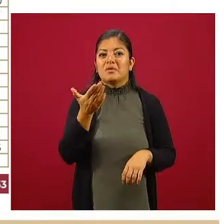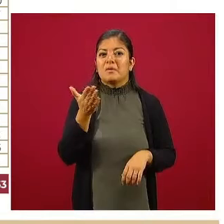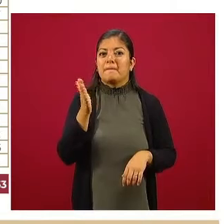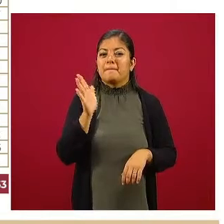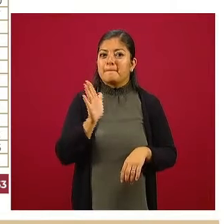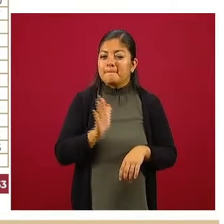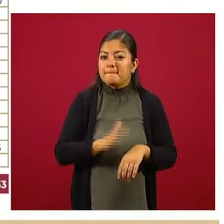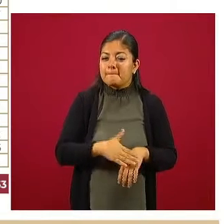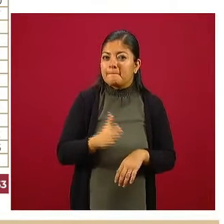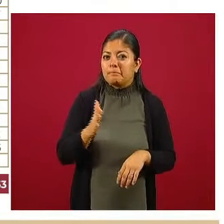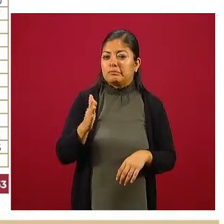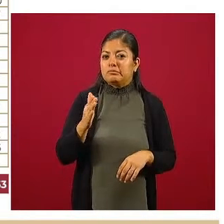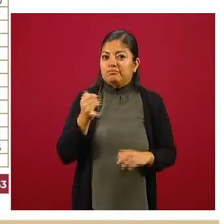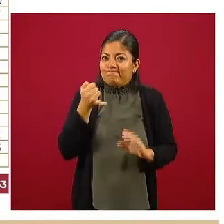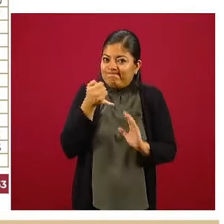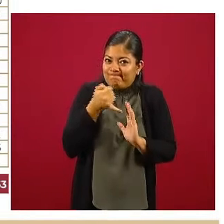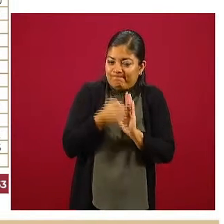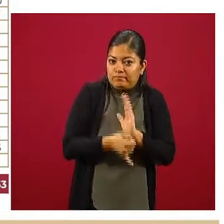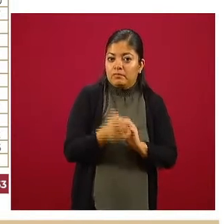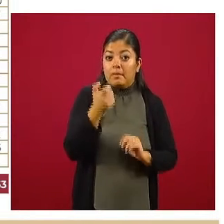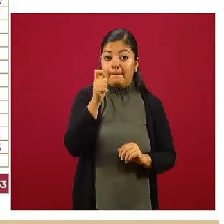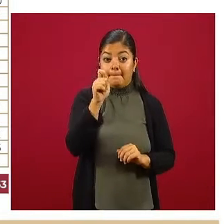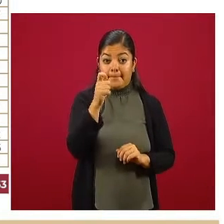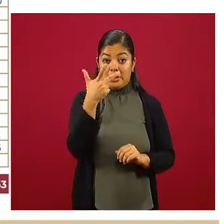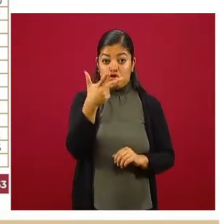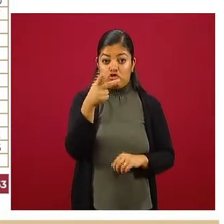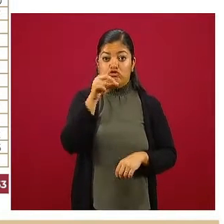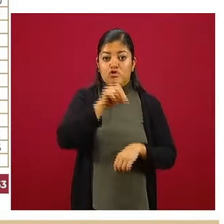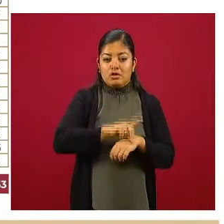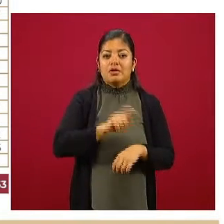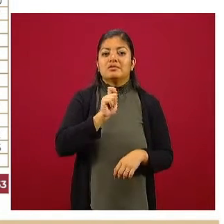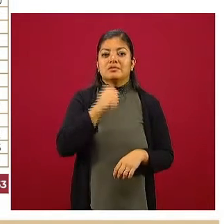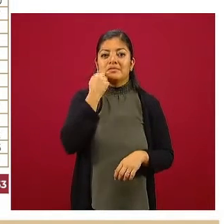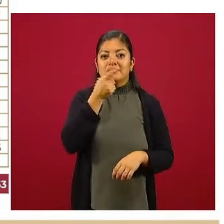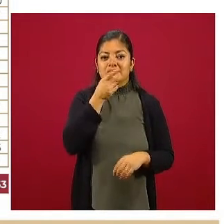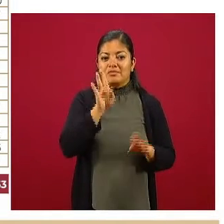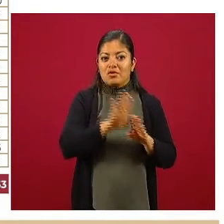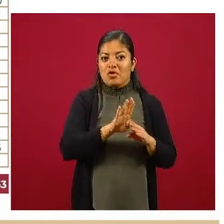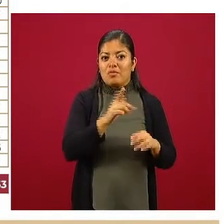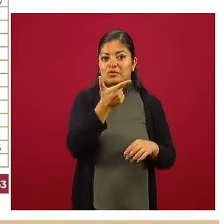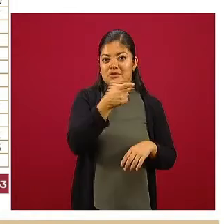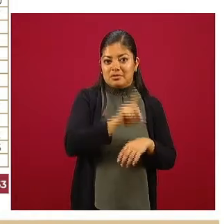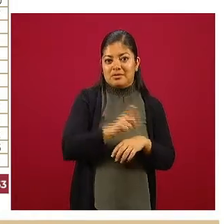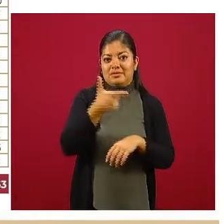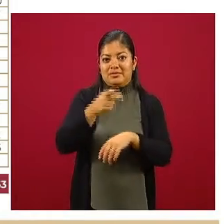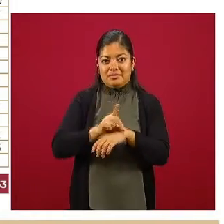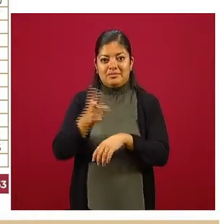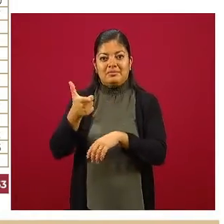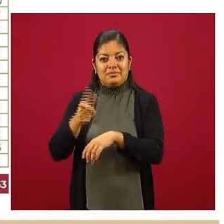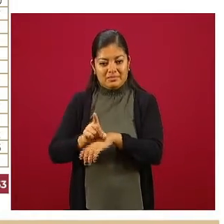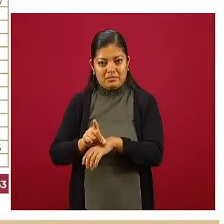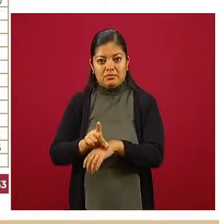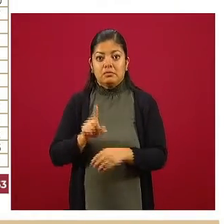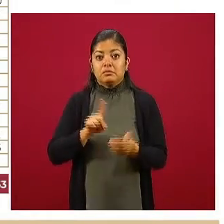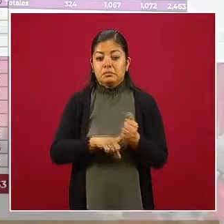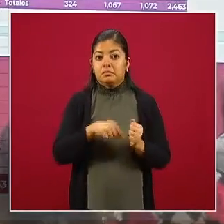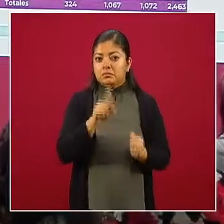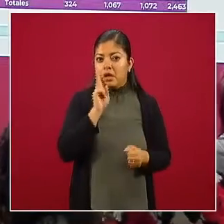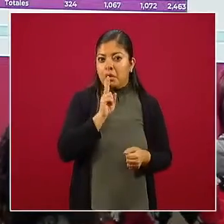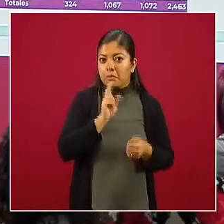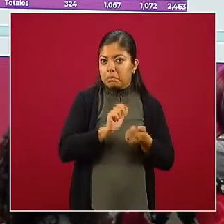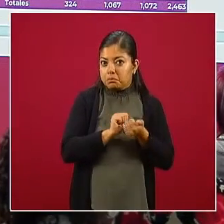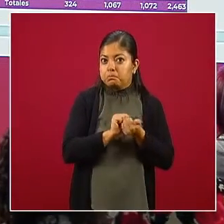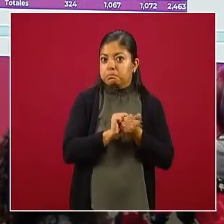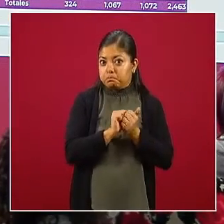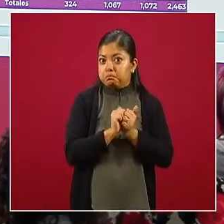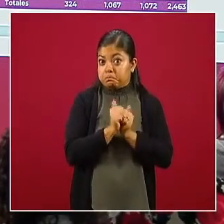extrema primero, con 28 días, 4 periodos de incubación, conforme veamos la respuesta de este cambio